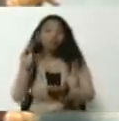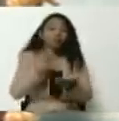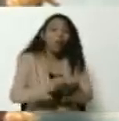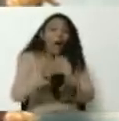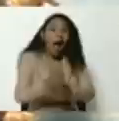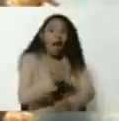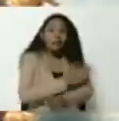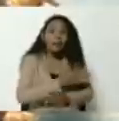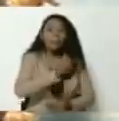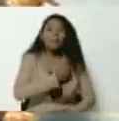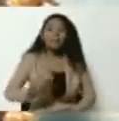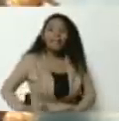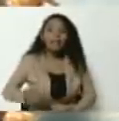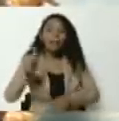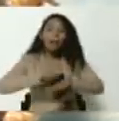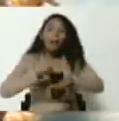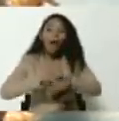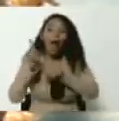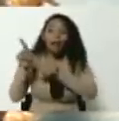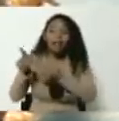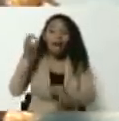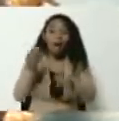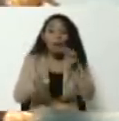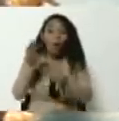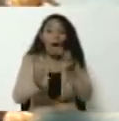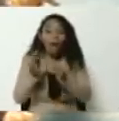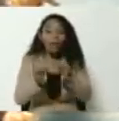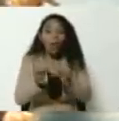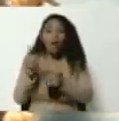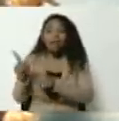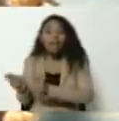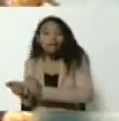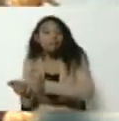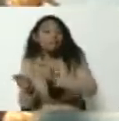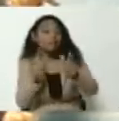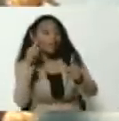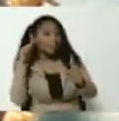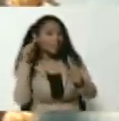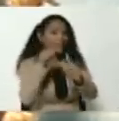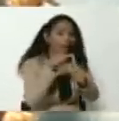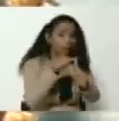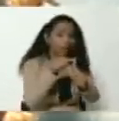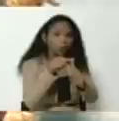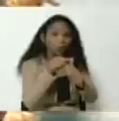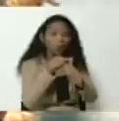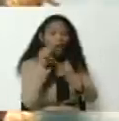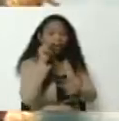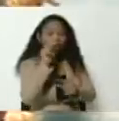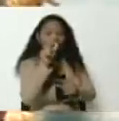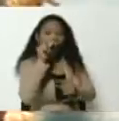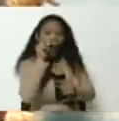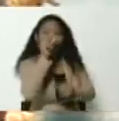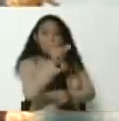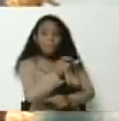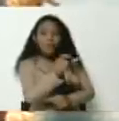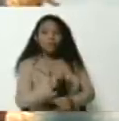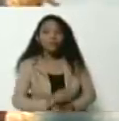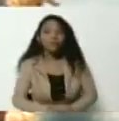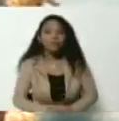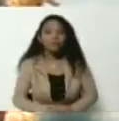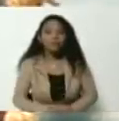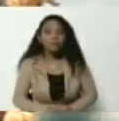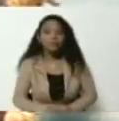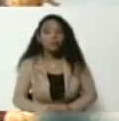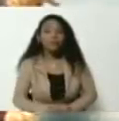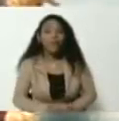ante el presidente de Paraguay a este abogado y se la lleva directamente a Marito Abdo.